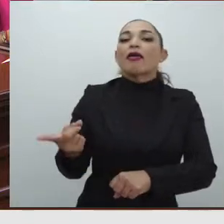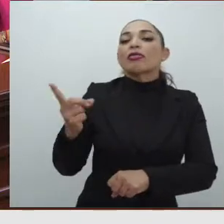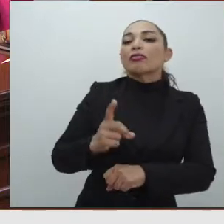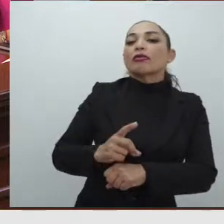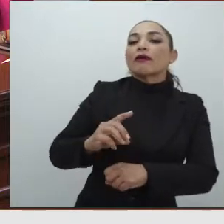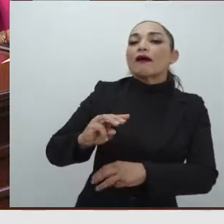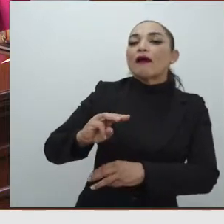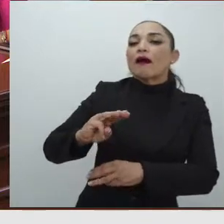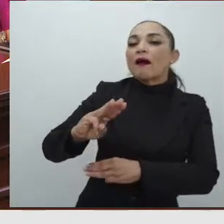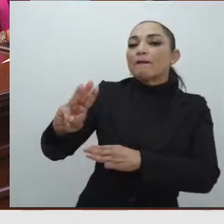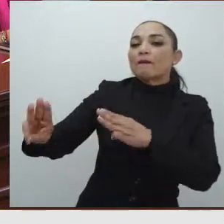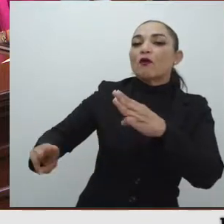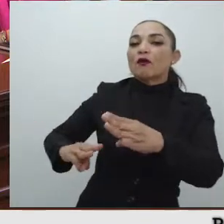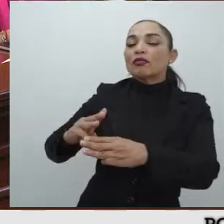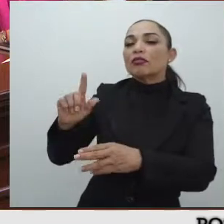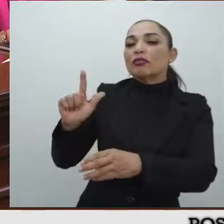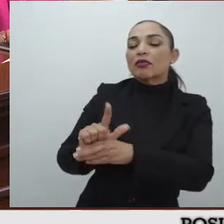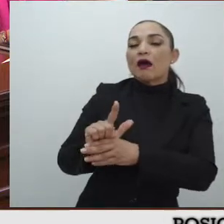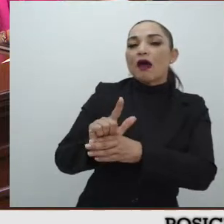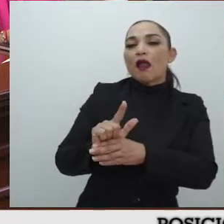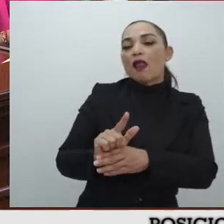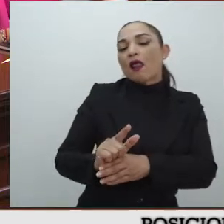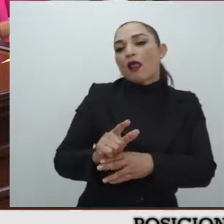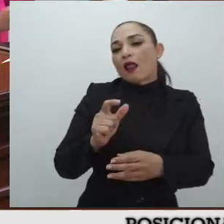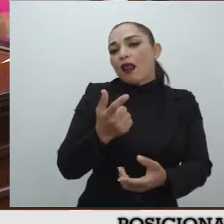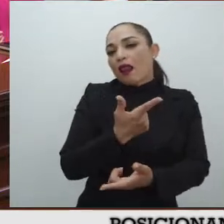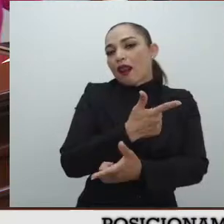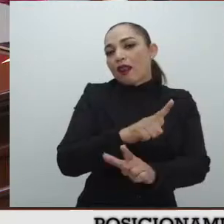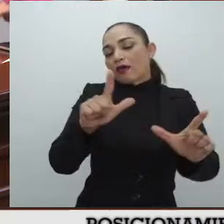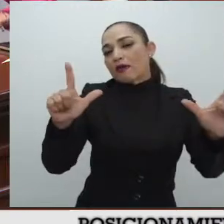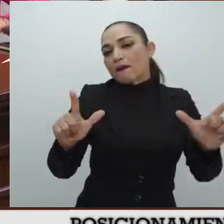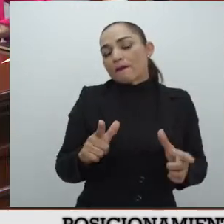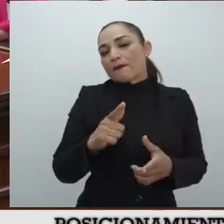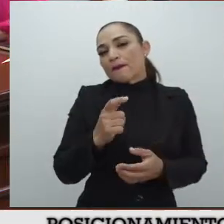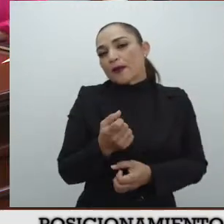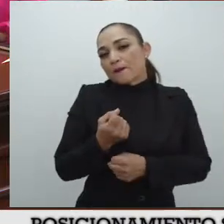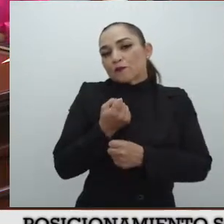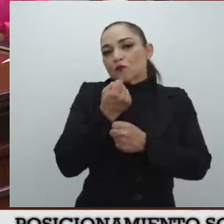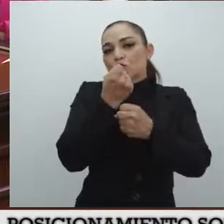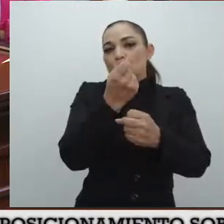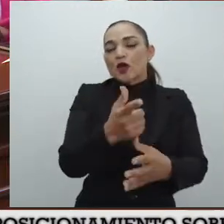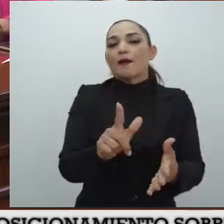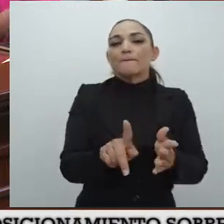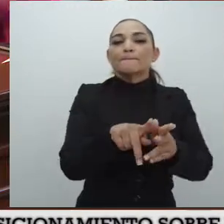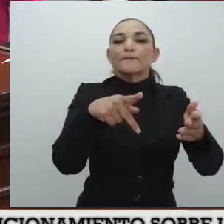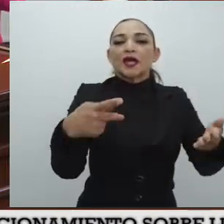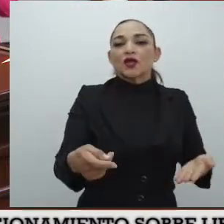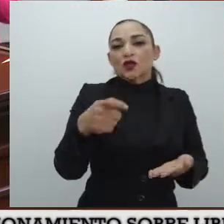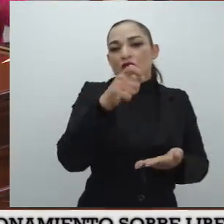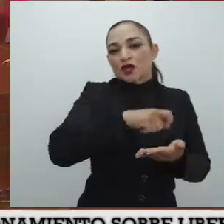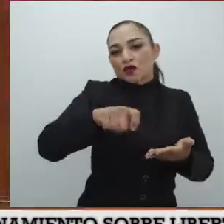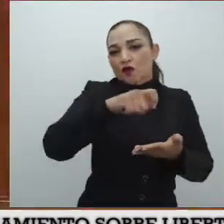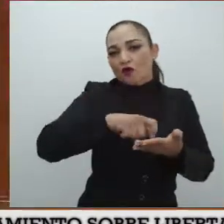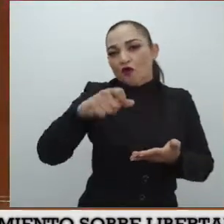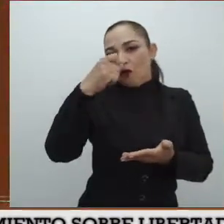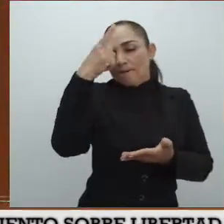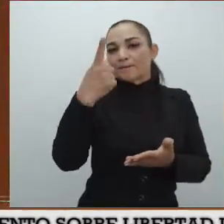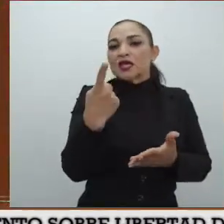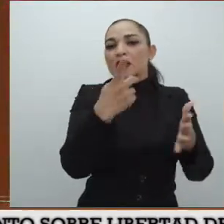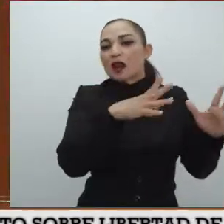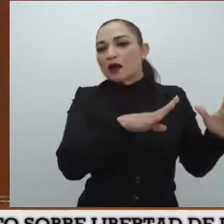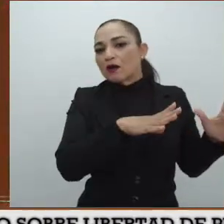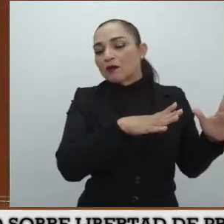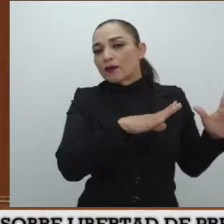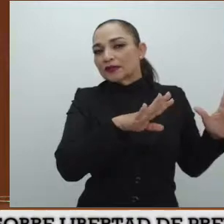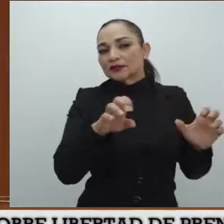la Libertad de Prensa declarado por la UNESCO en 1993, de parte del